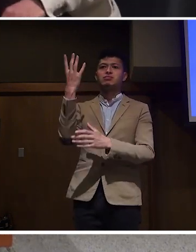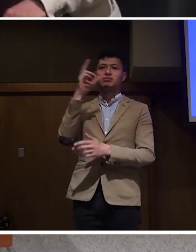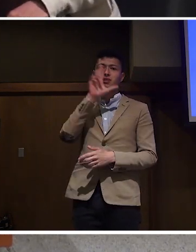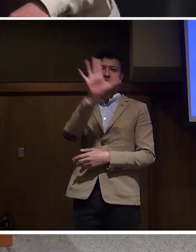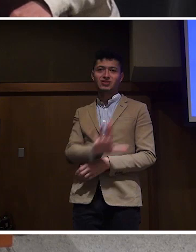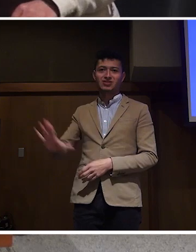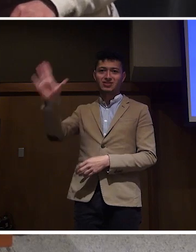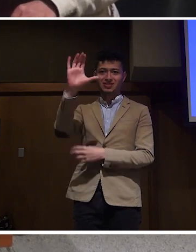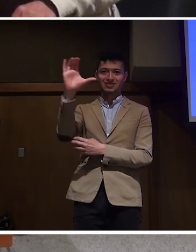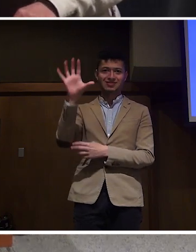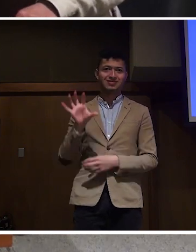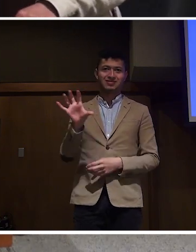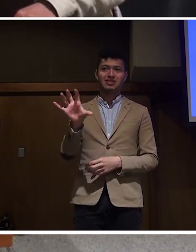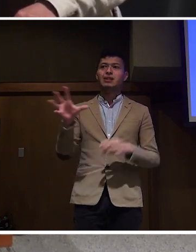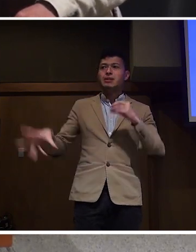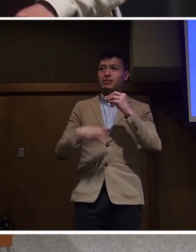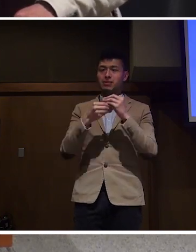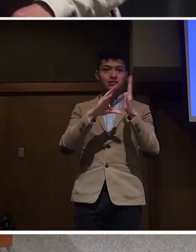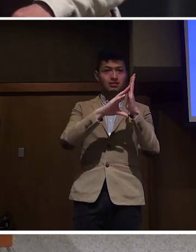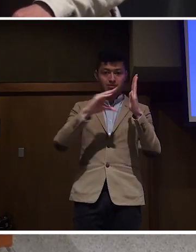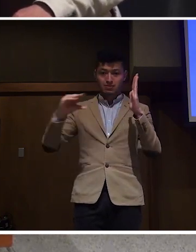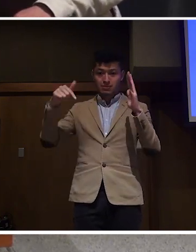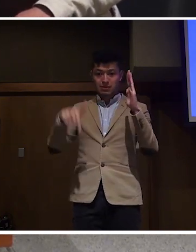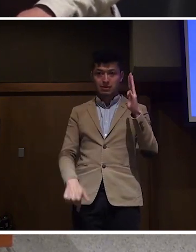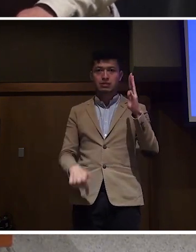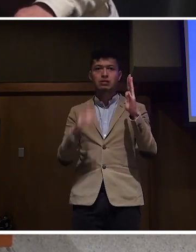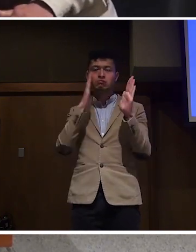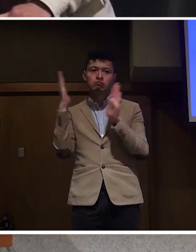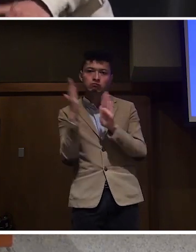una biblioteca en ese aspecto.